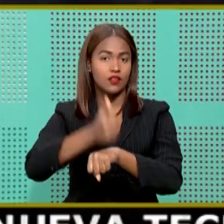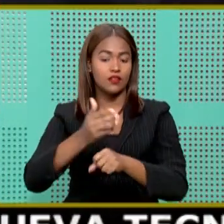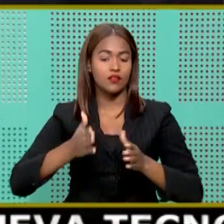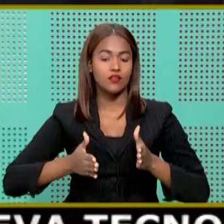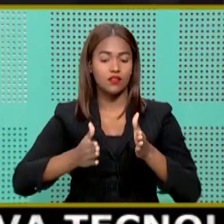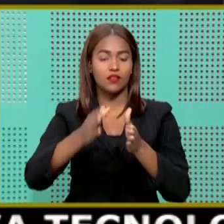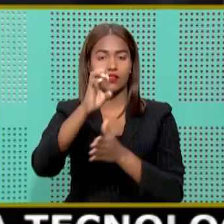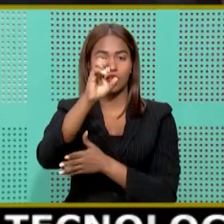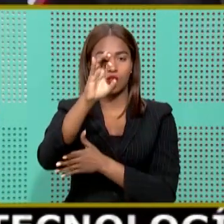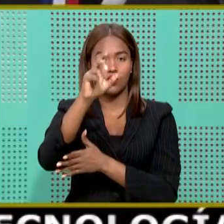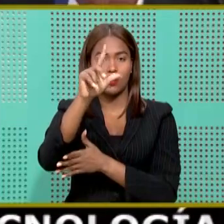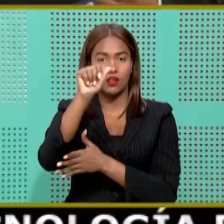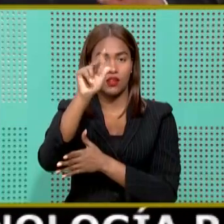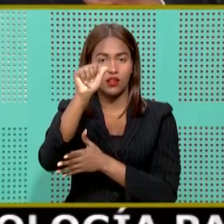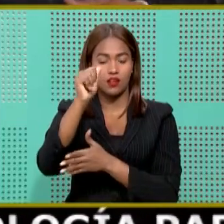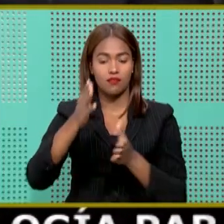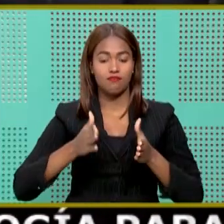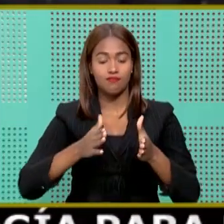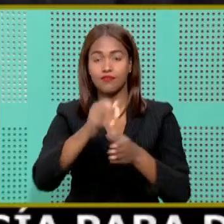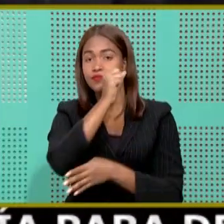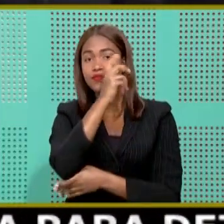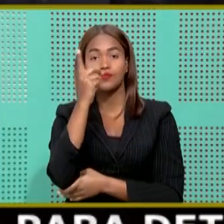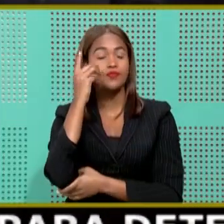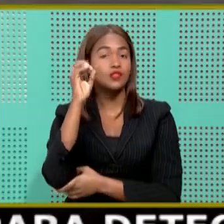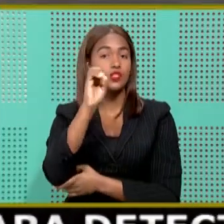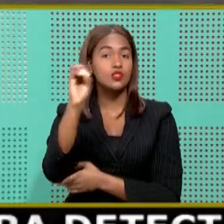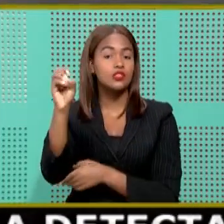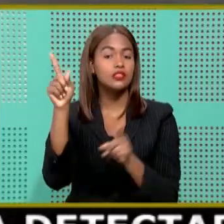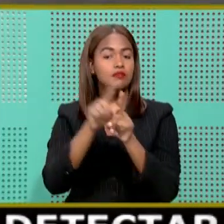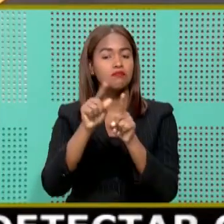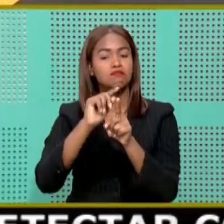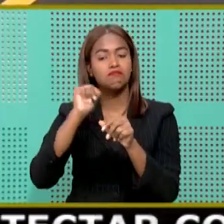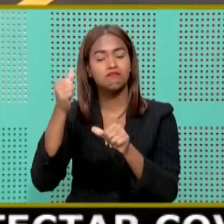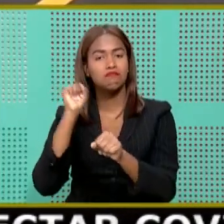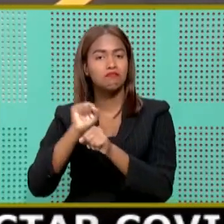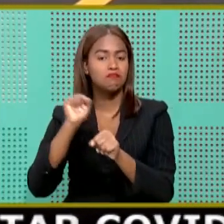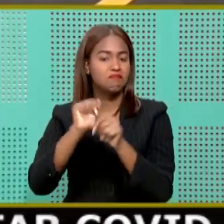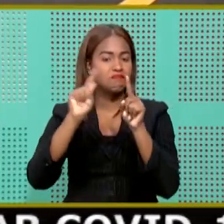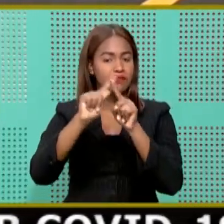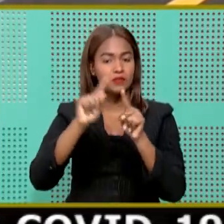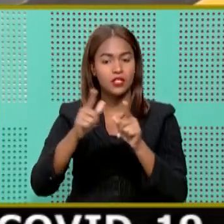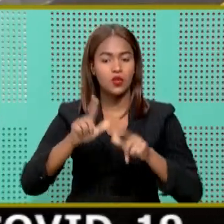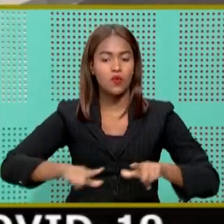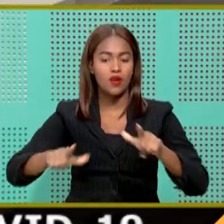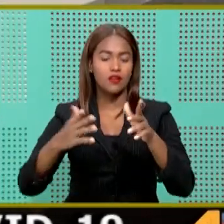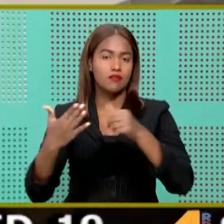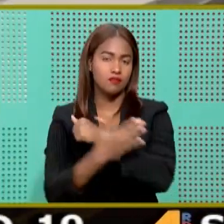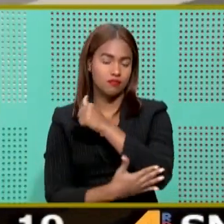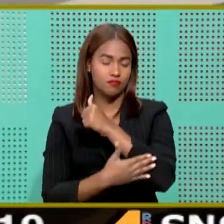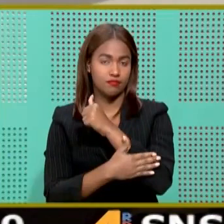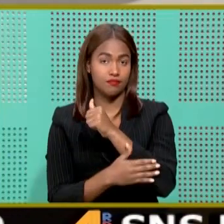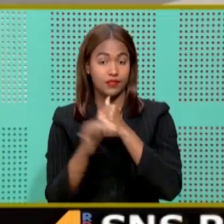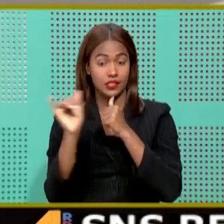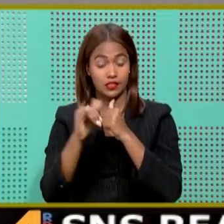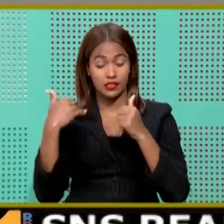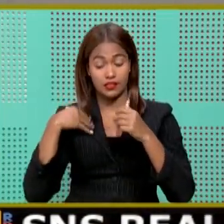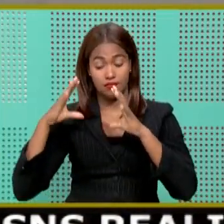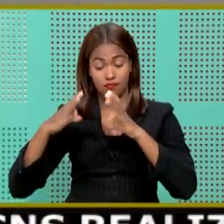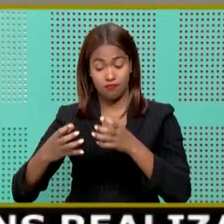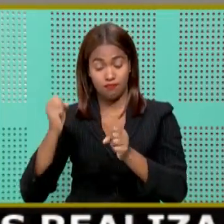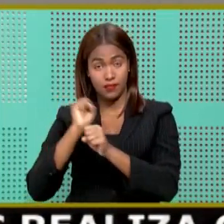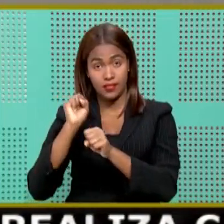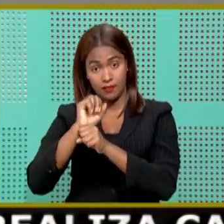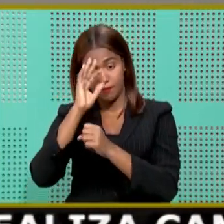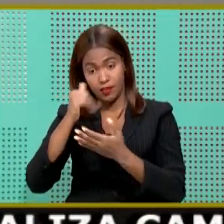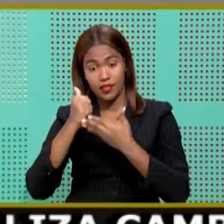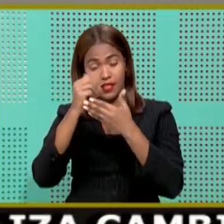Avenida Ecológica en el municipio Santo Domingo Este, así como otras obras en diferentes puntos del país, además de la citada vía que